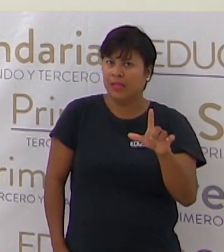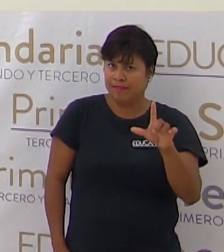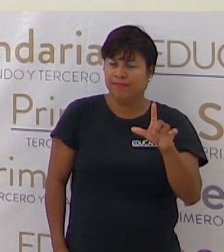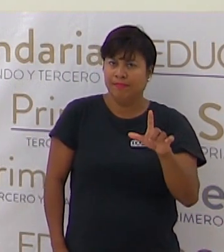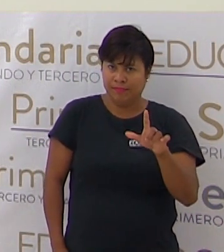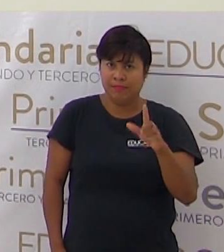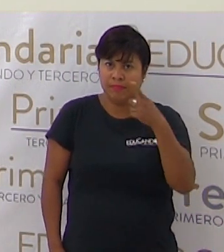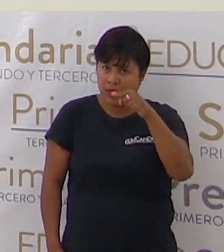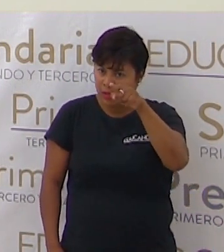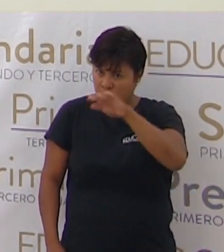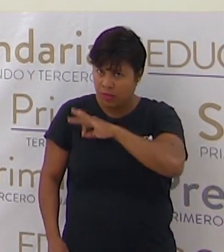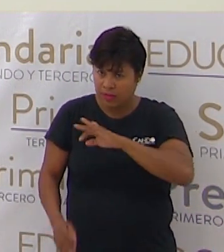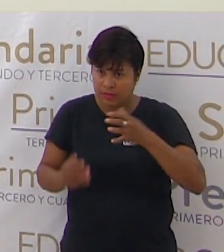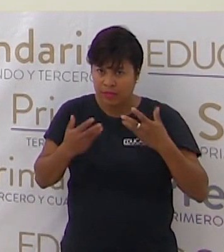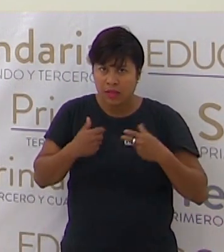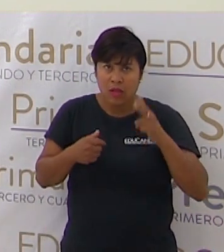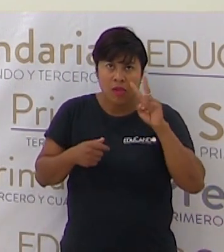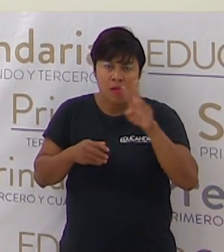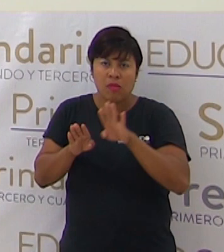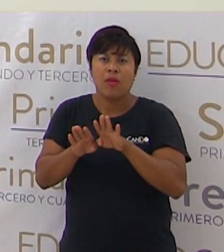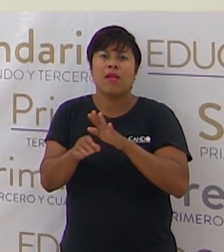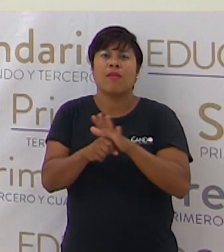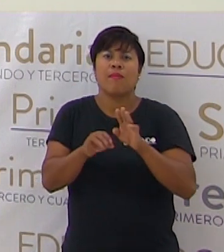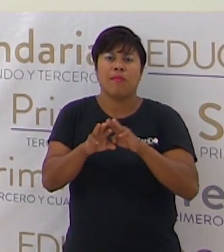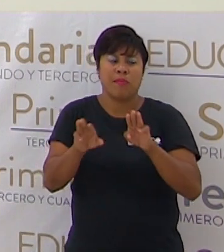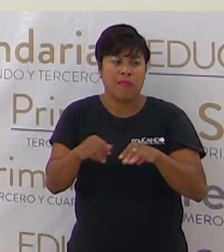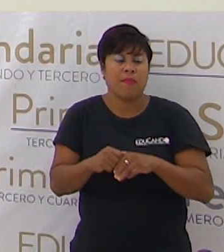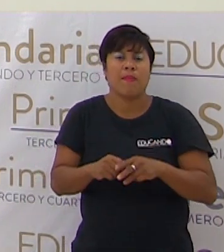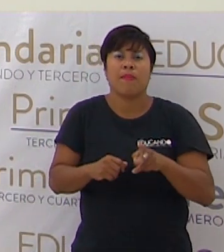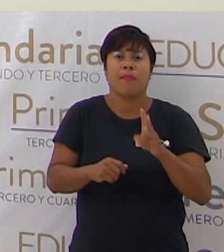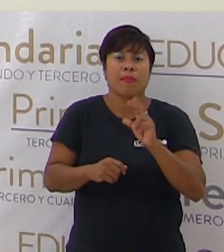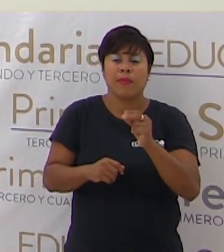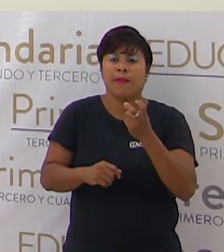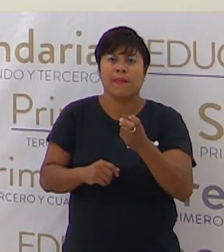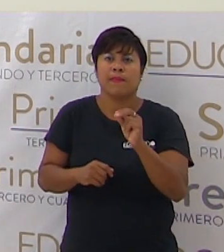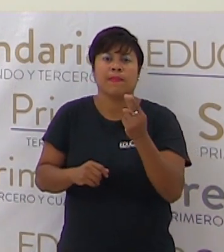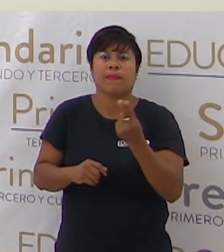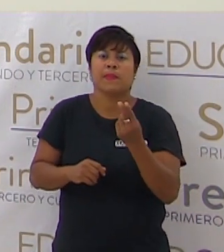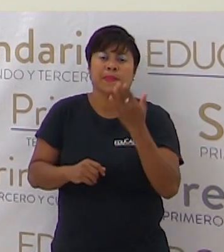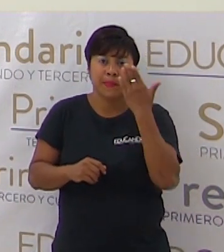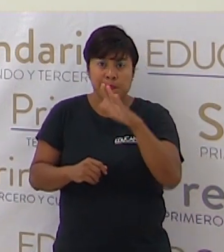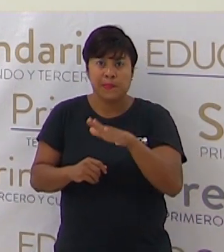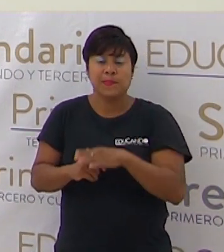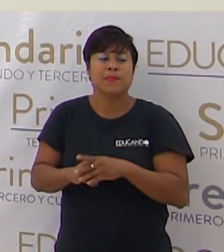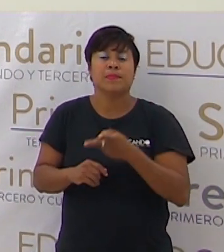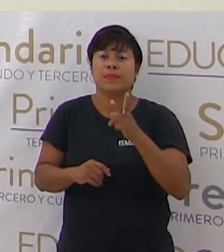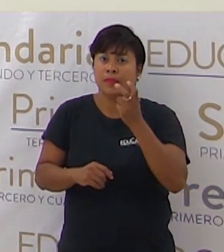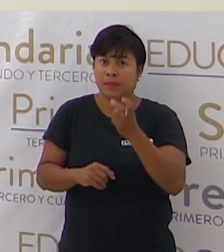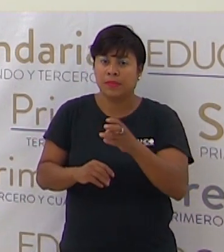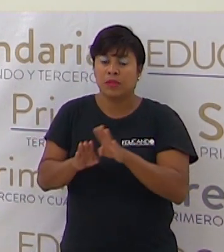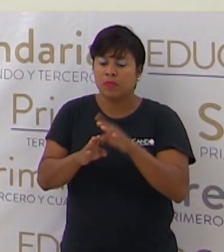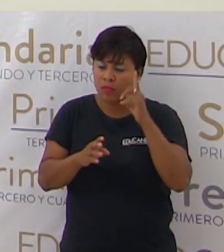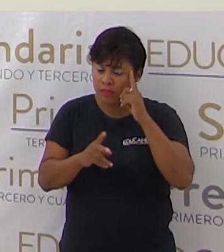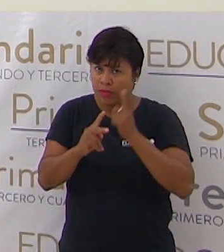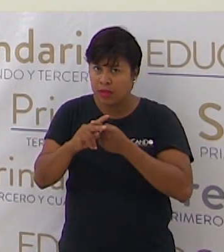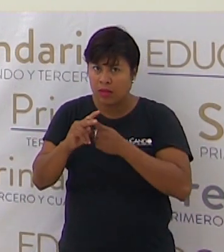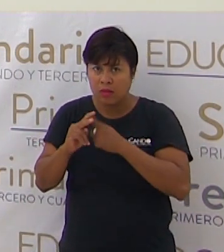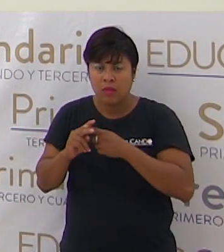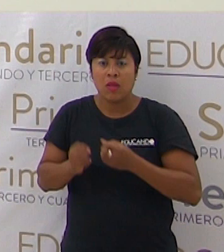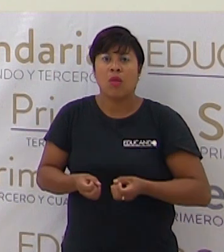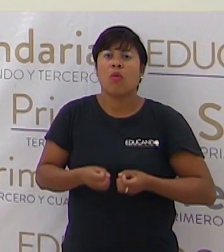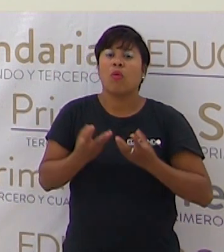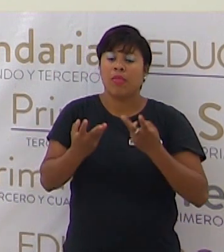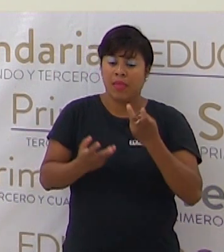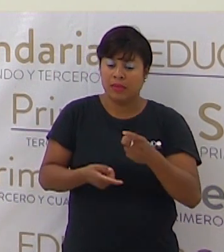con él, con la unidad de medida, pero realmente no necesitamos saber, sino más bien calcular